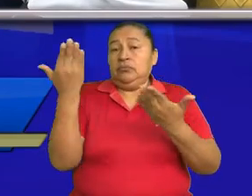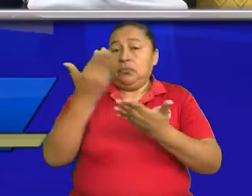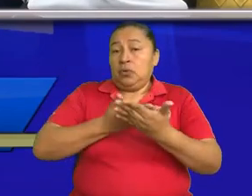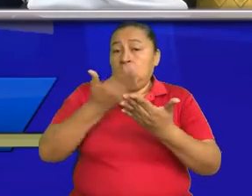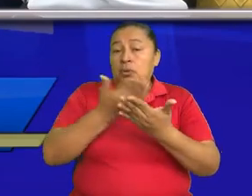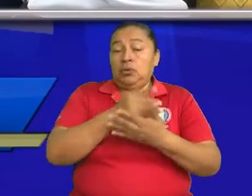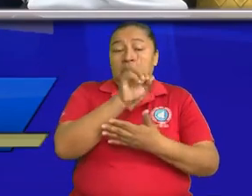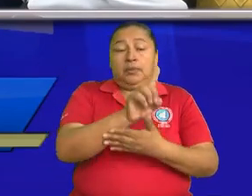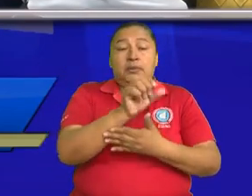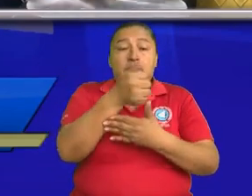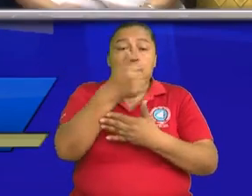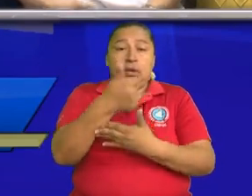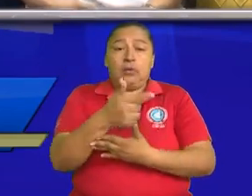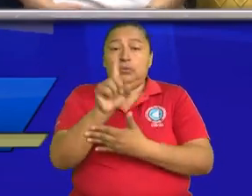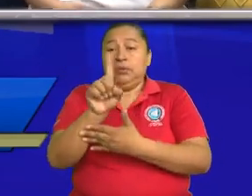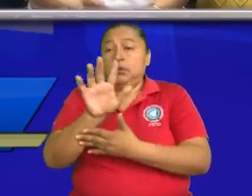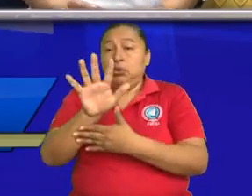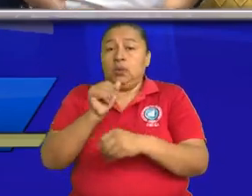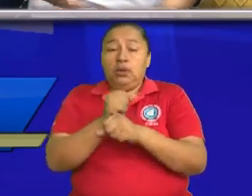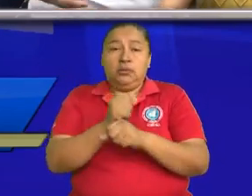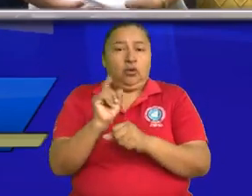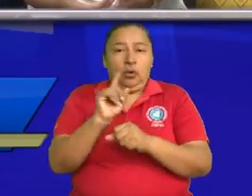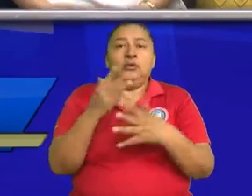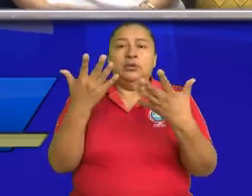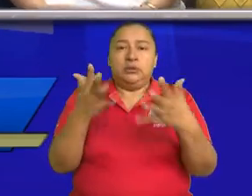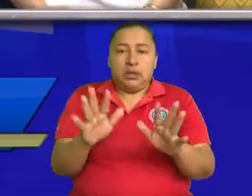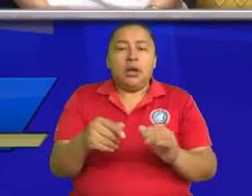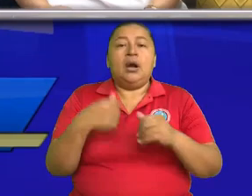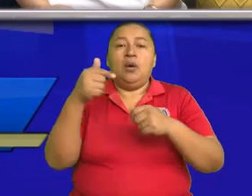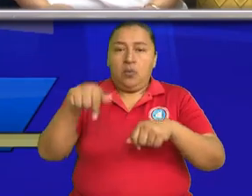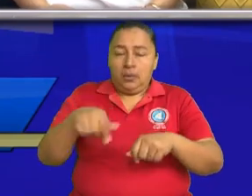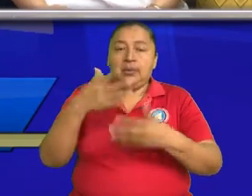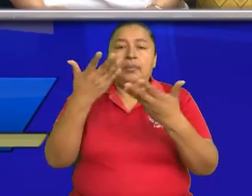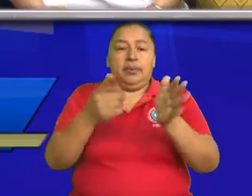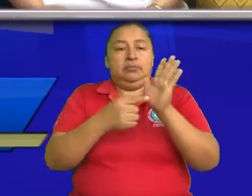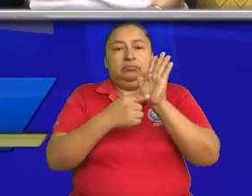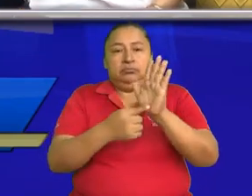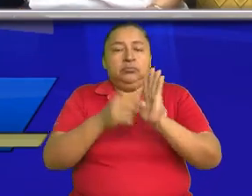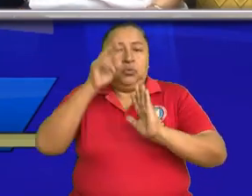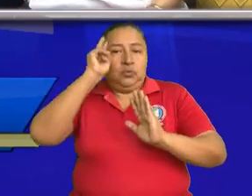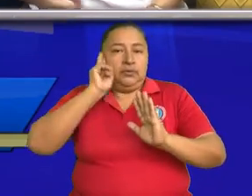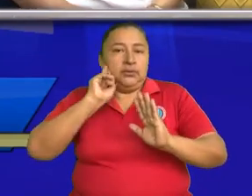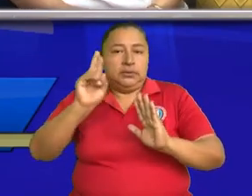educación primaria y secundaria, sino que también ya la oferta universitaria y técnica.